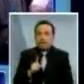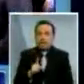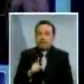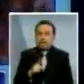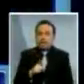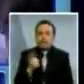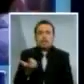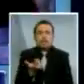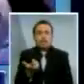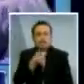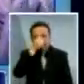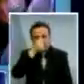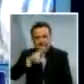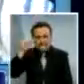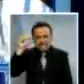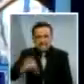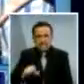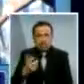es absolutamente